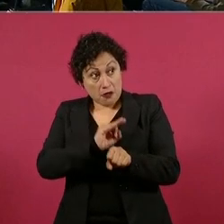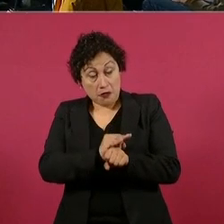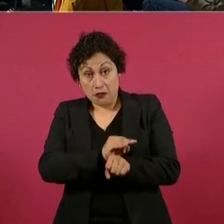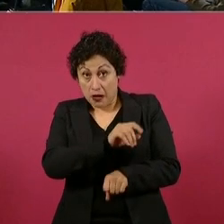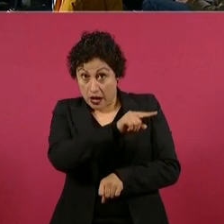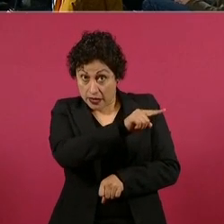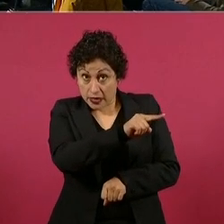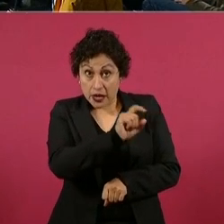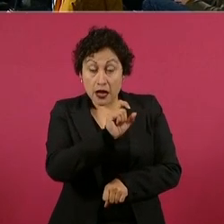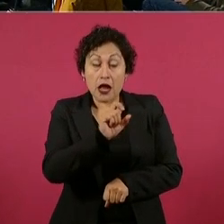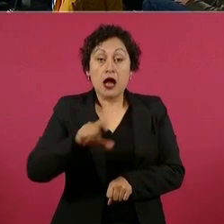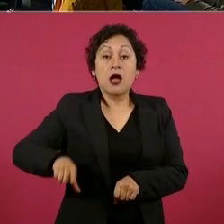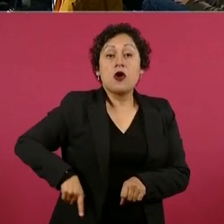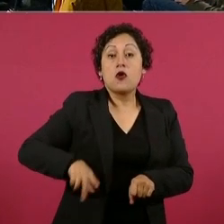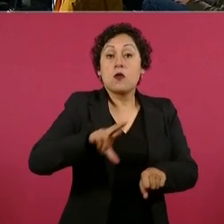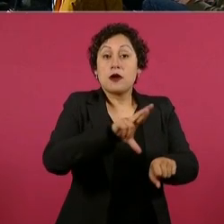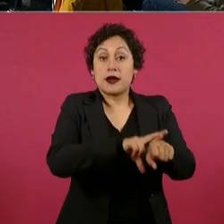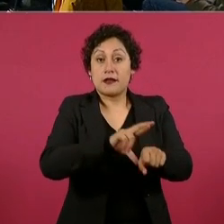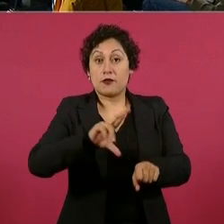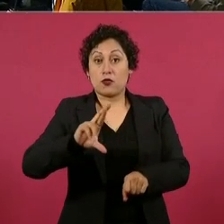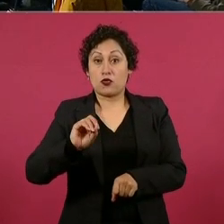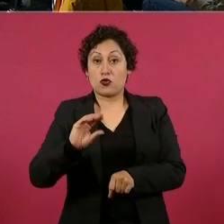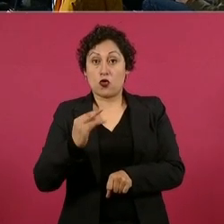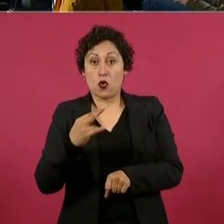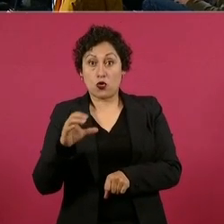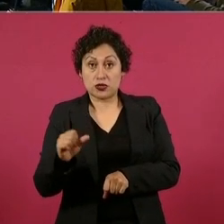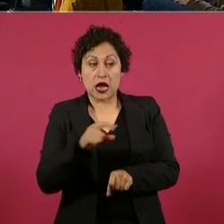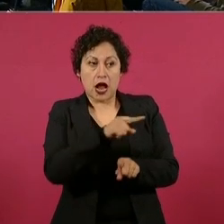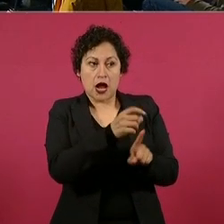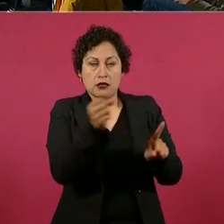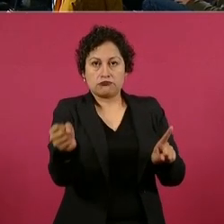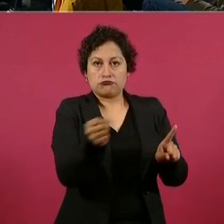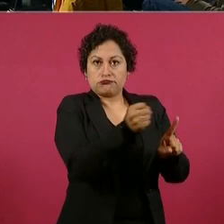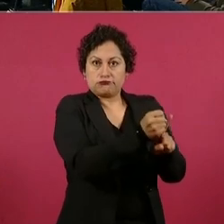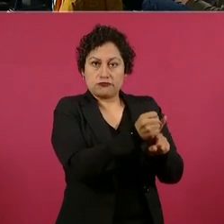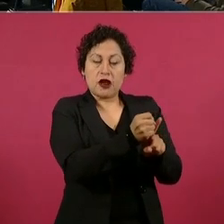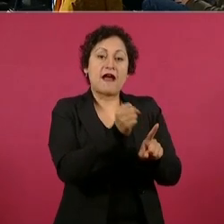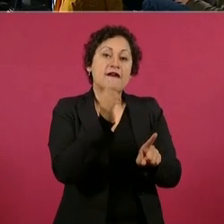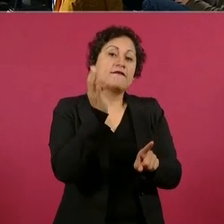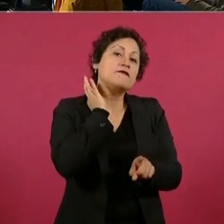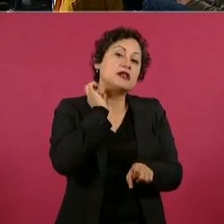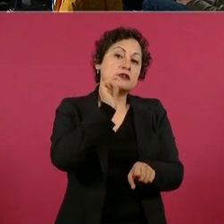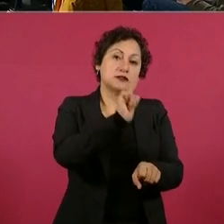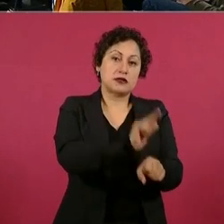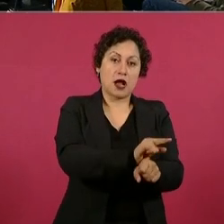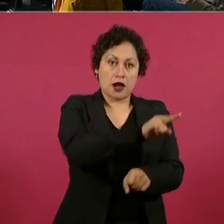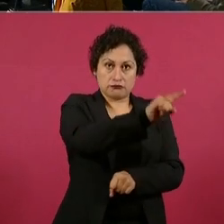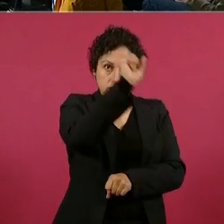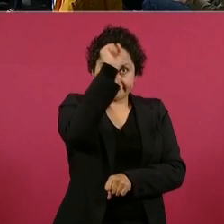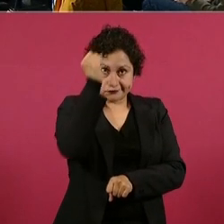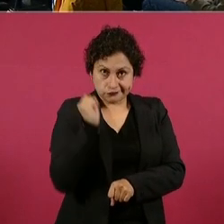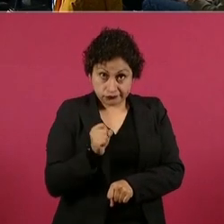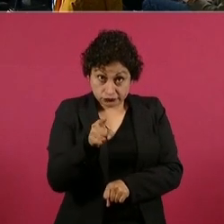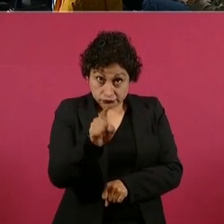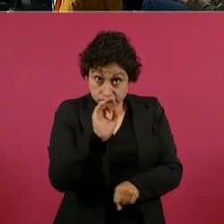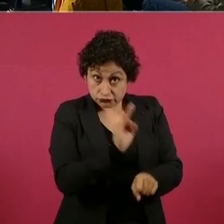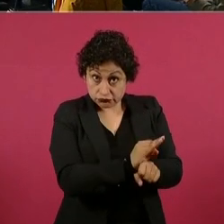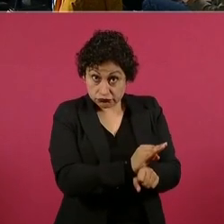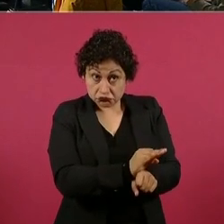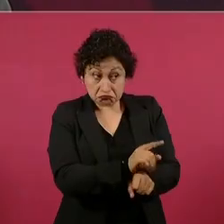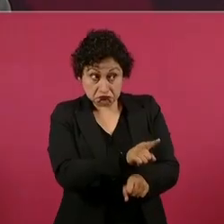la fiscalía actual de Sinaloa? Sí, porque no sabemos si él